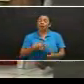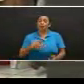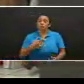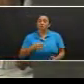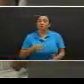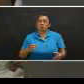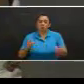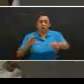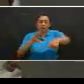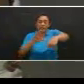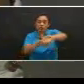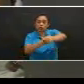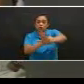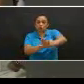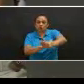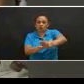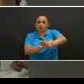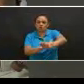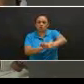haber pateado.